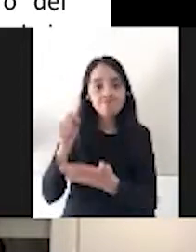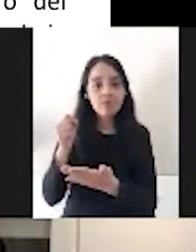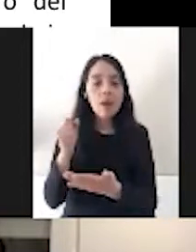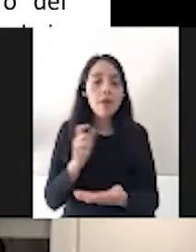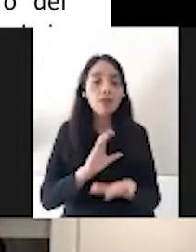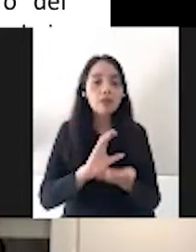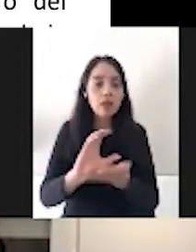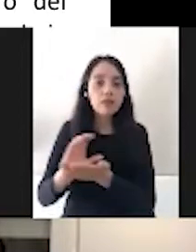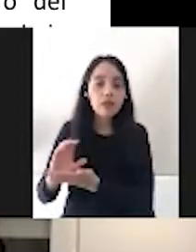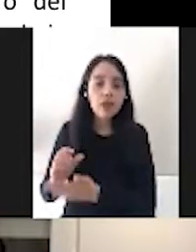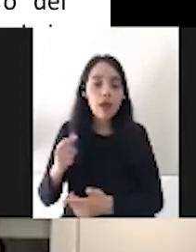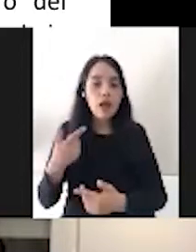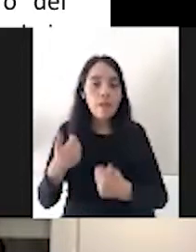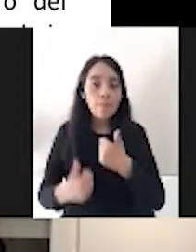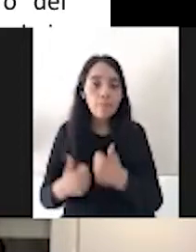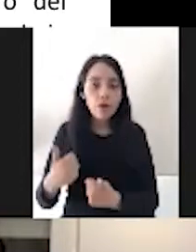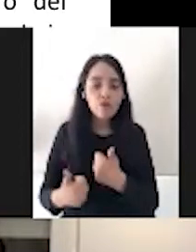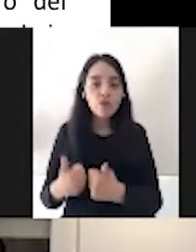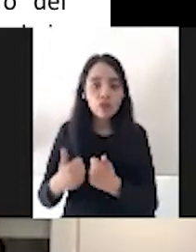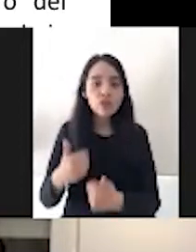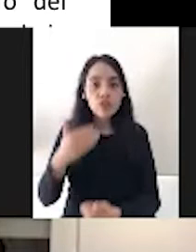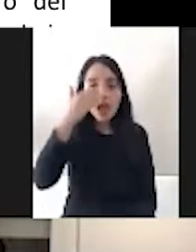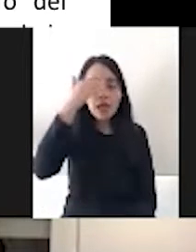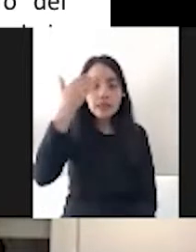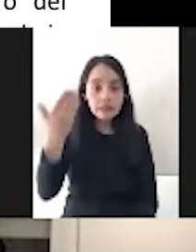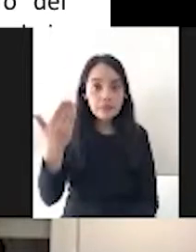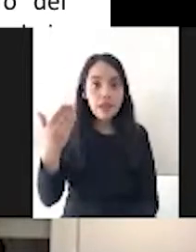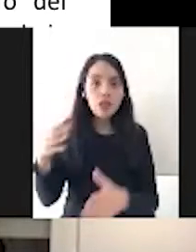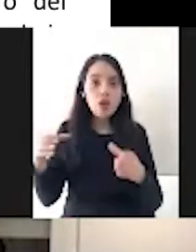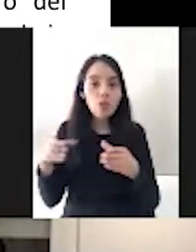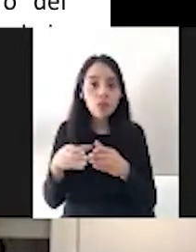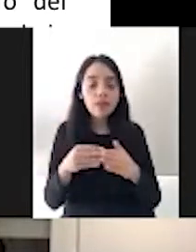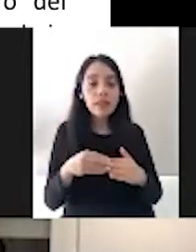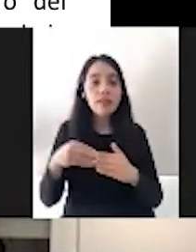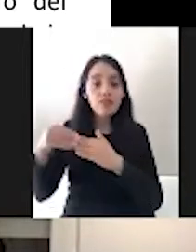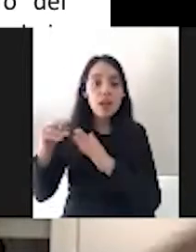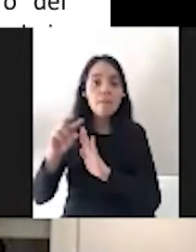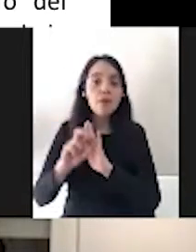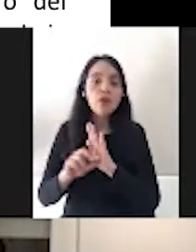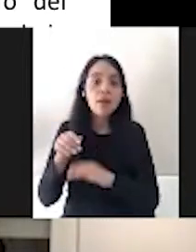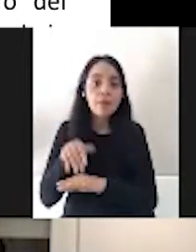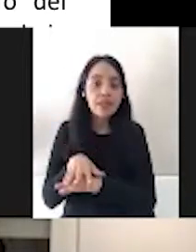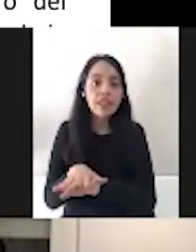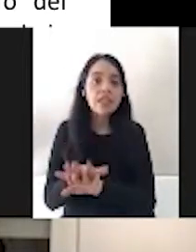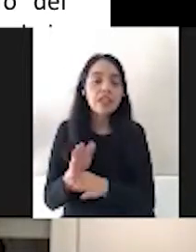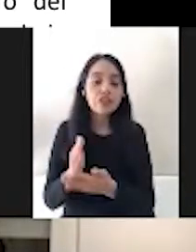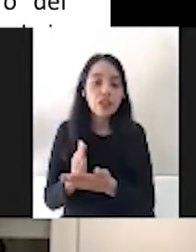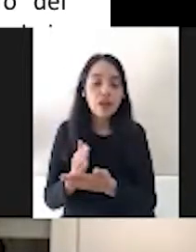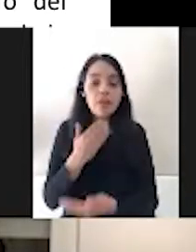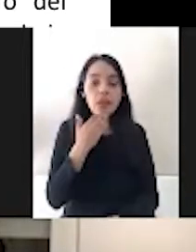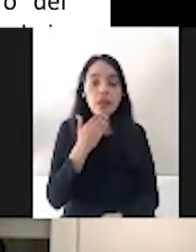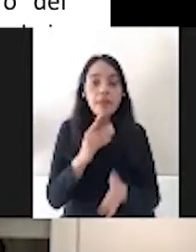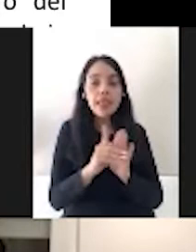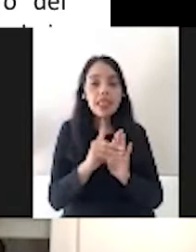¿no? A los especialistas al equipo que lidera este programa de integración dentro de la escuela. Tenemos el decreto 170,